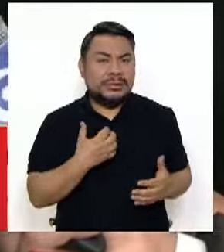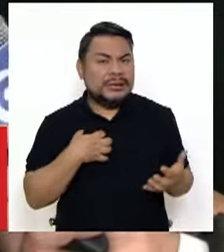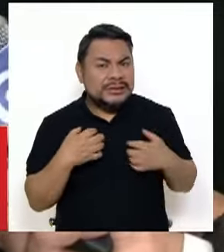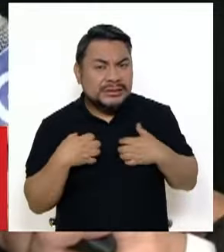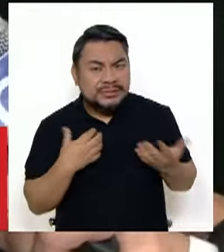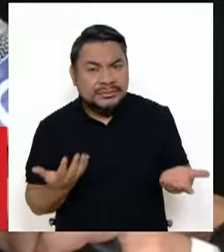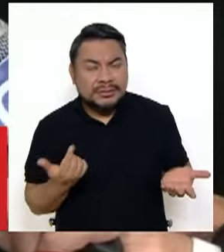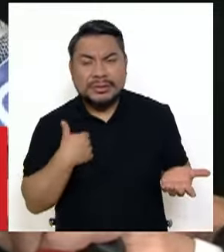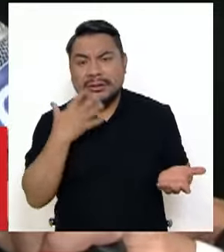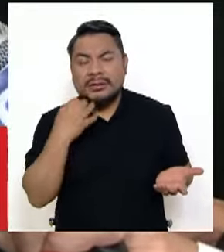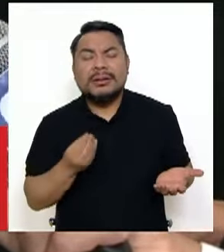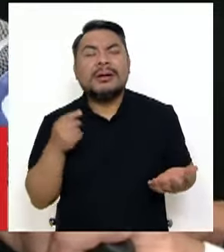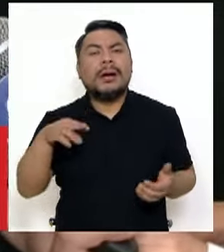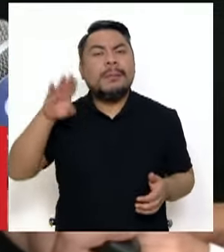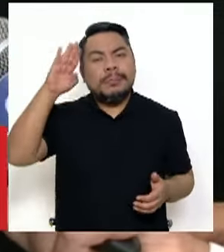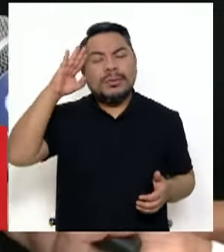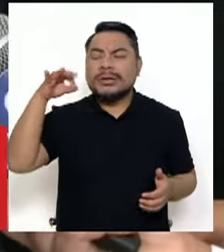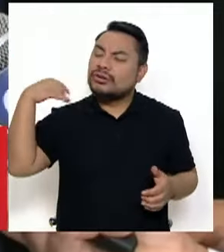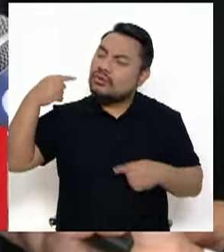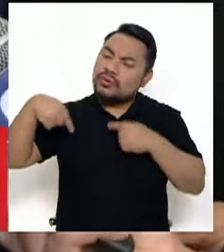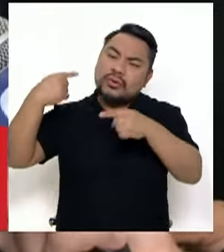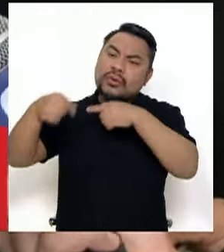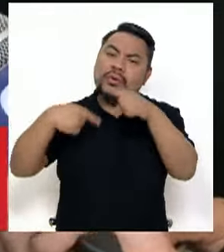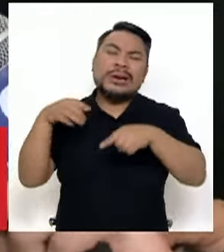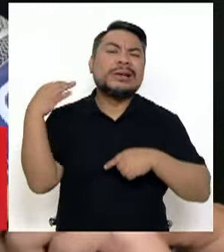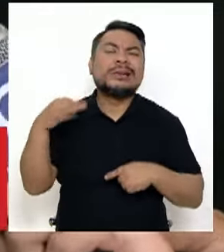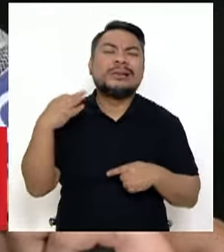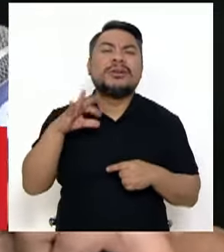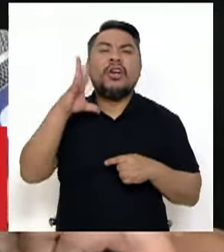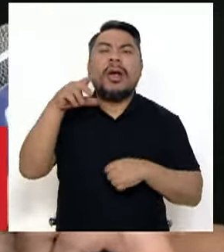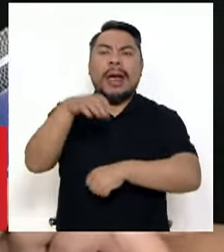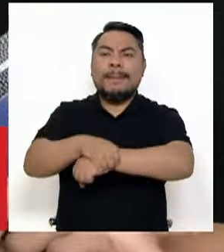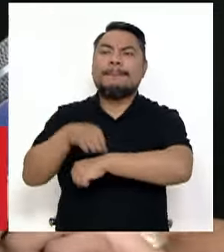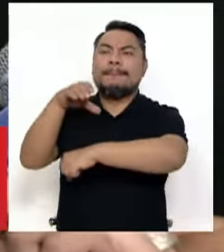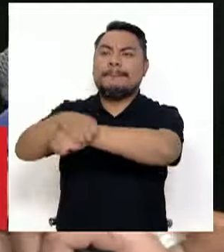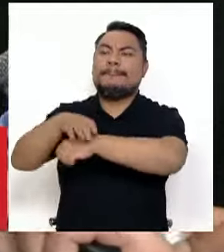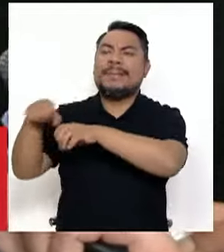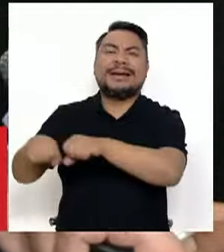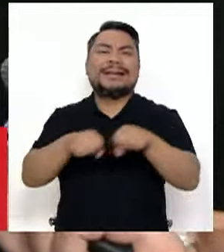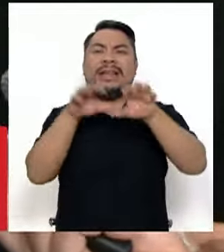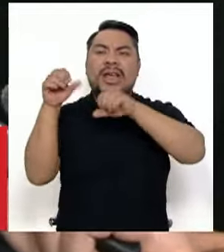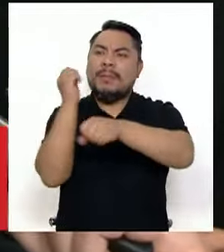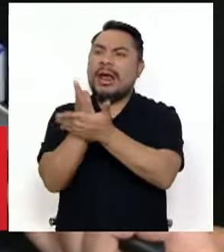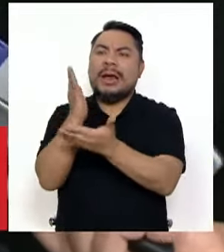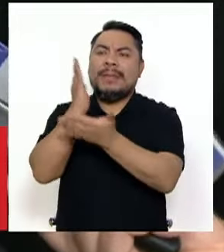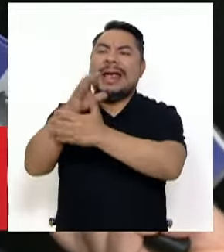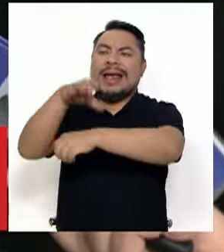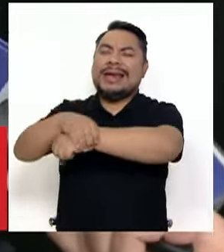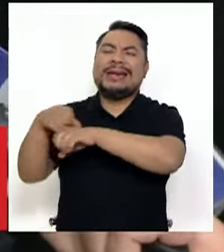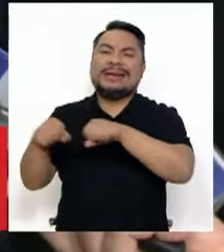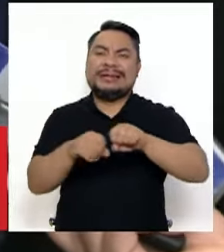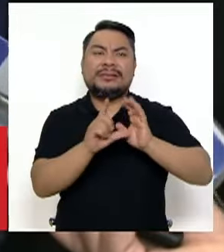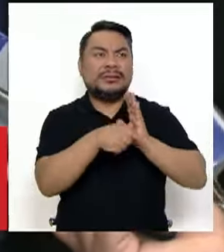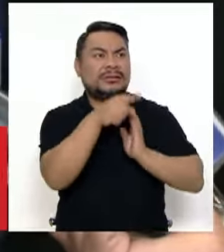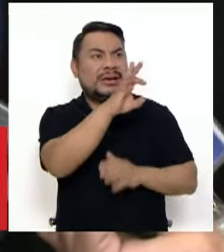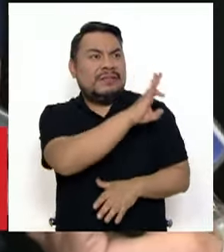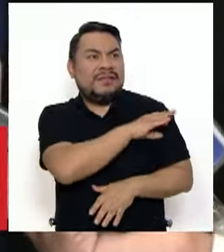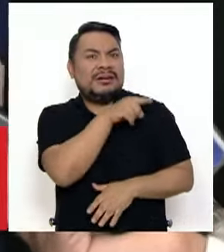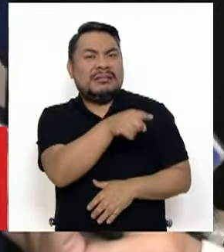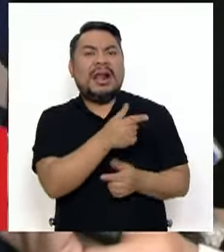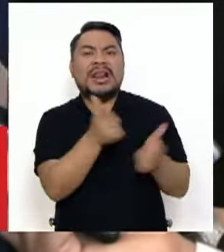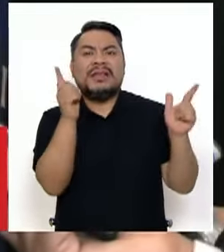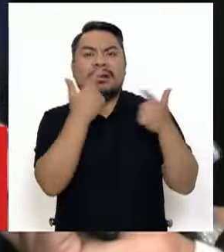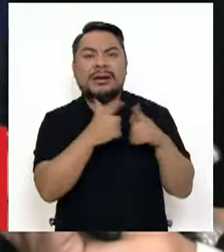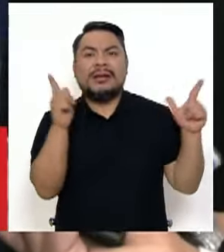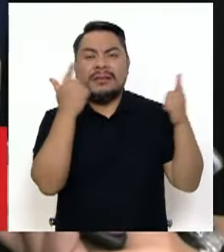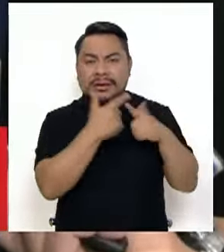la Policía Nacional todos los días de Dios se preocupe por capturar delincuentes y nosotros vemos con espanto y con indignación cómo los liberan